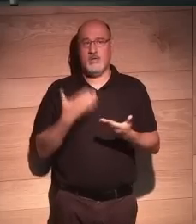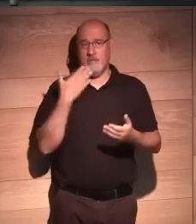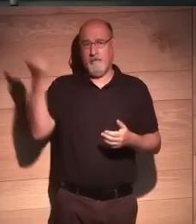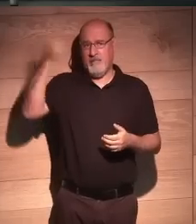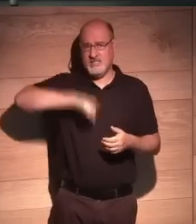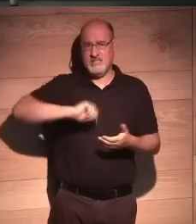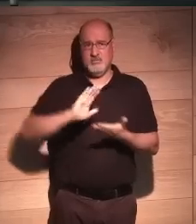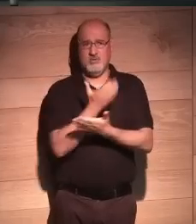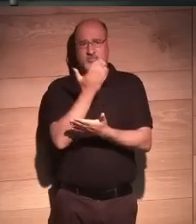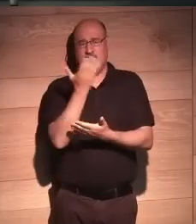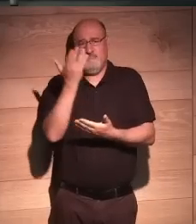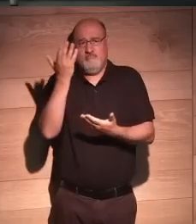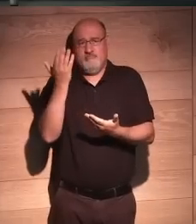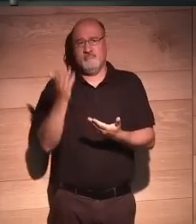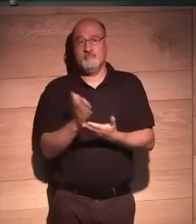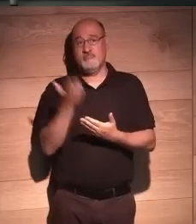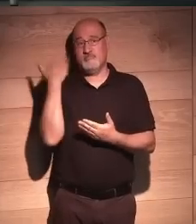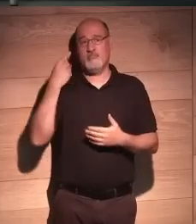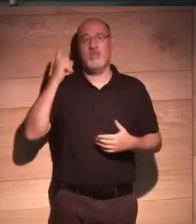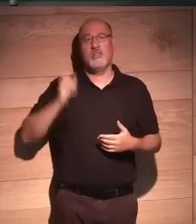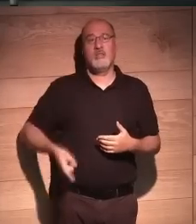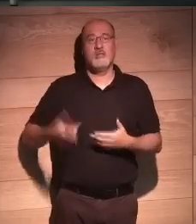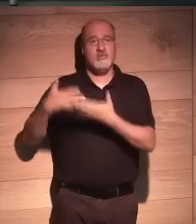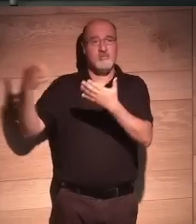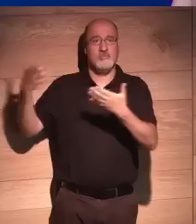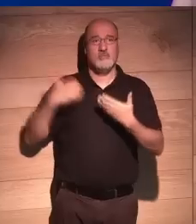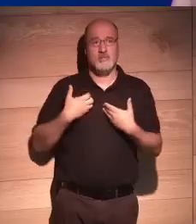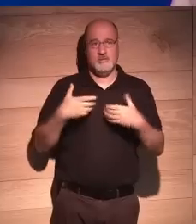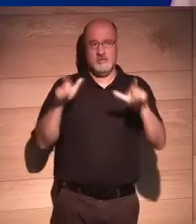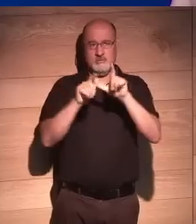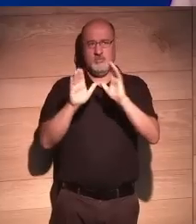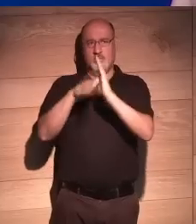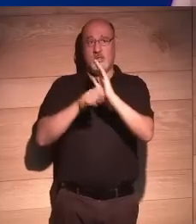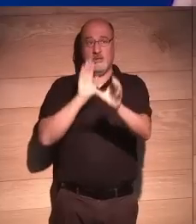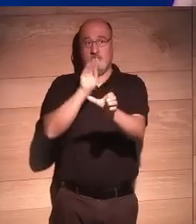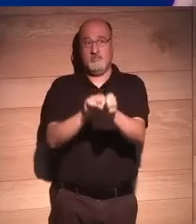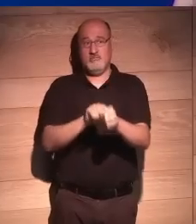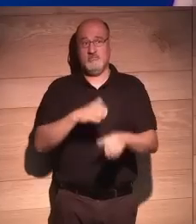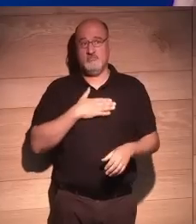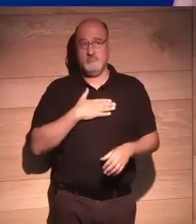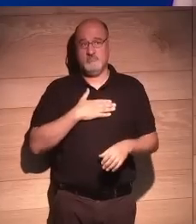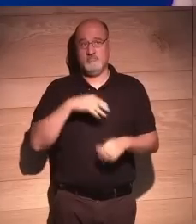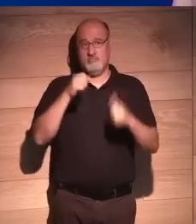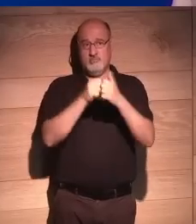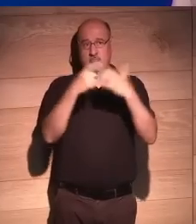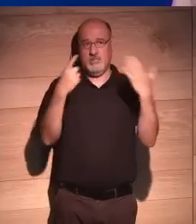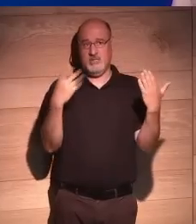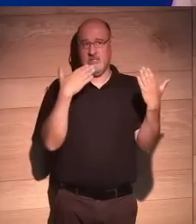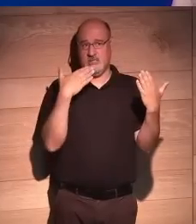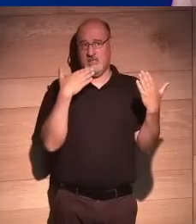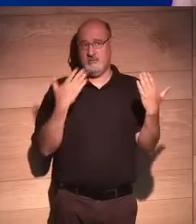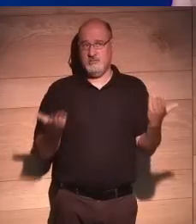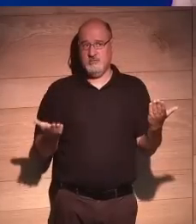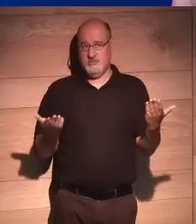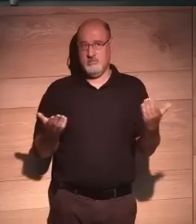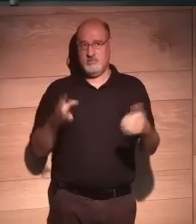machismo, pero en su día hubo un directivo que me dijo que llegaba muy tarde a la tele. Y tenía 26 años. Y tienes 31 Joder.